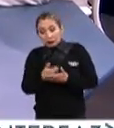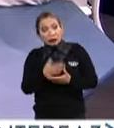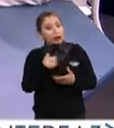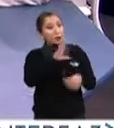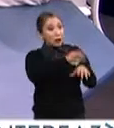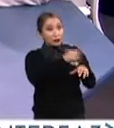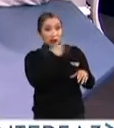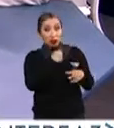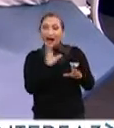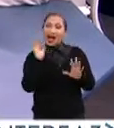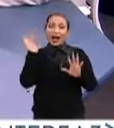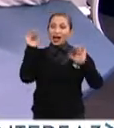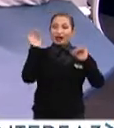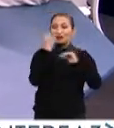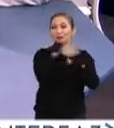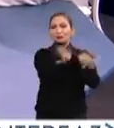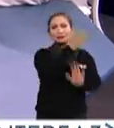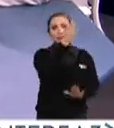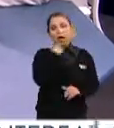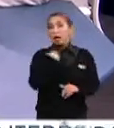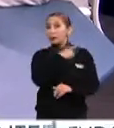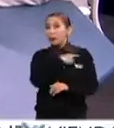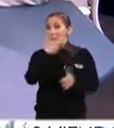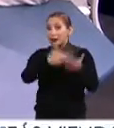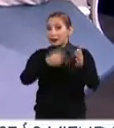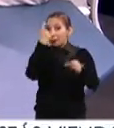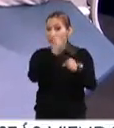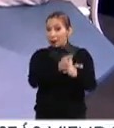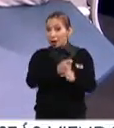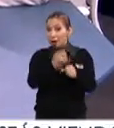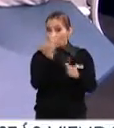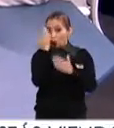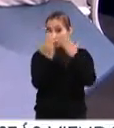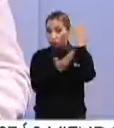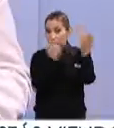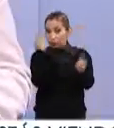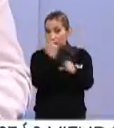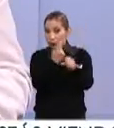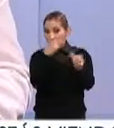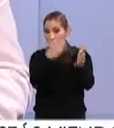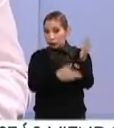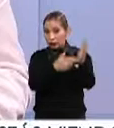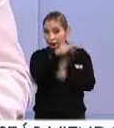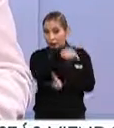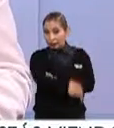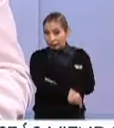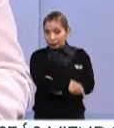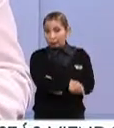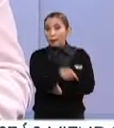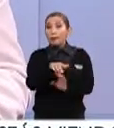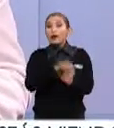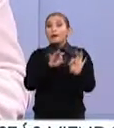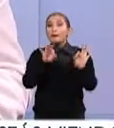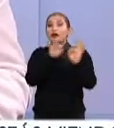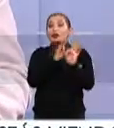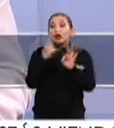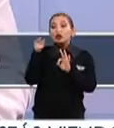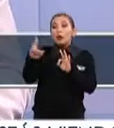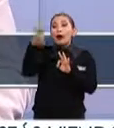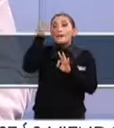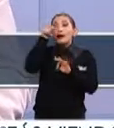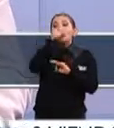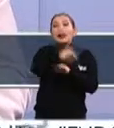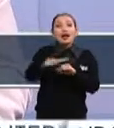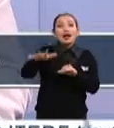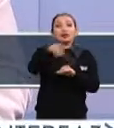hicimos es requisito obligatorio estar en el taller para reflexionar por qué tenemos que estar, por qué es importante estar en